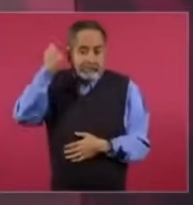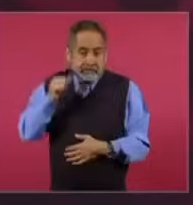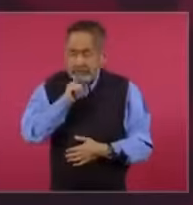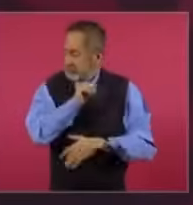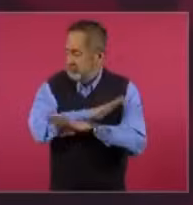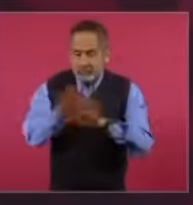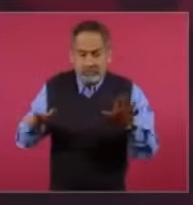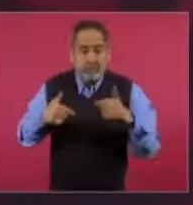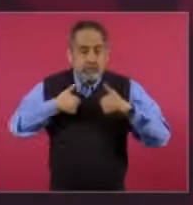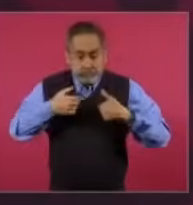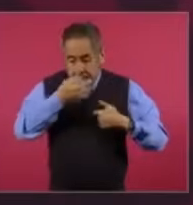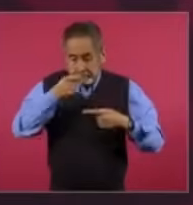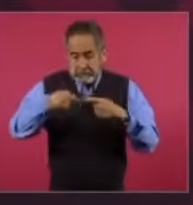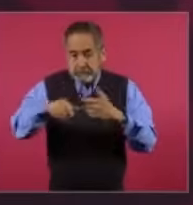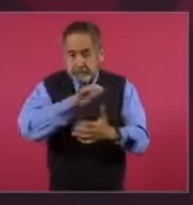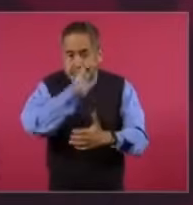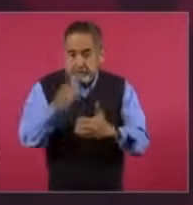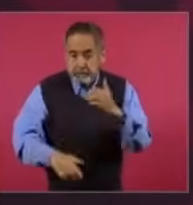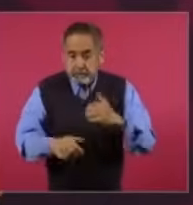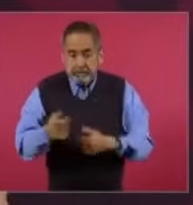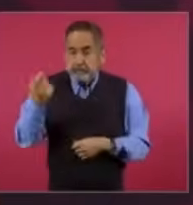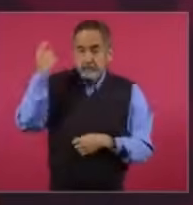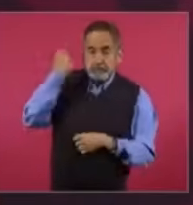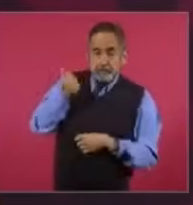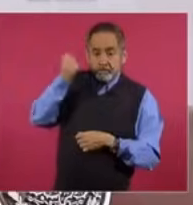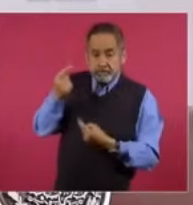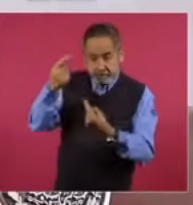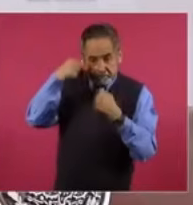voy a recibir pensión.